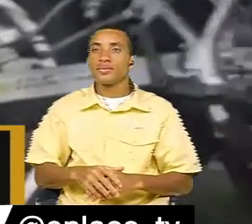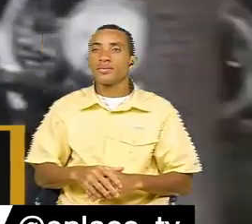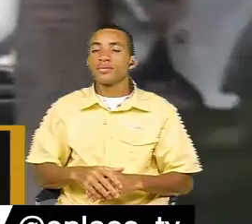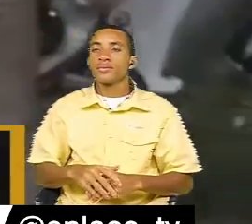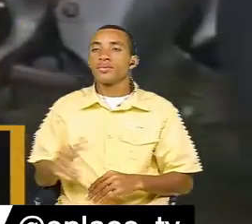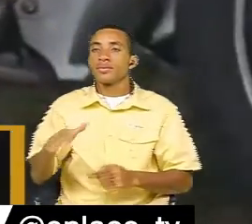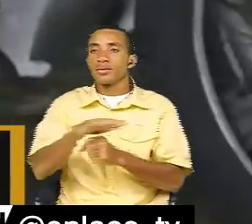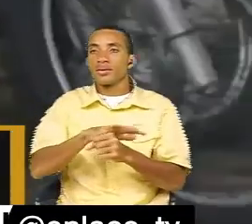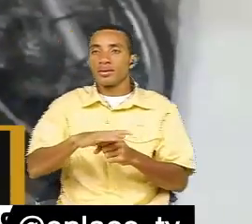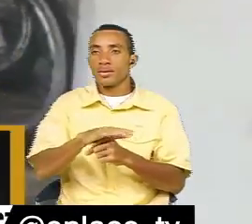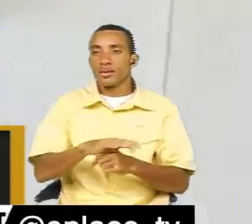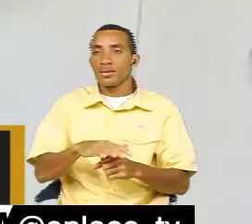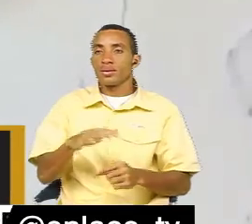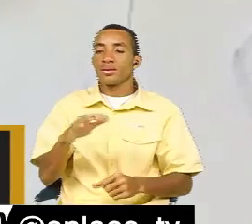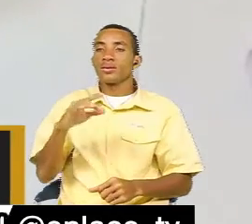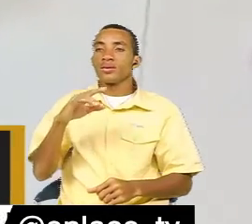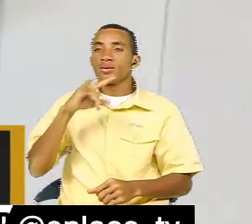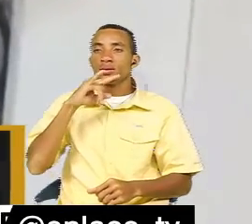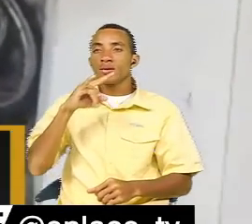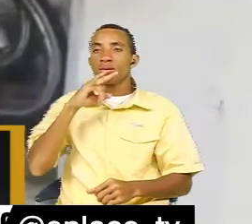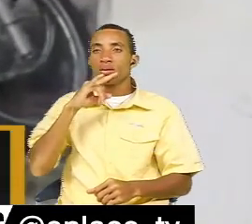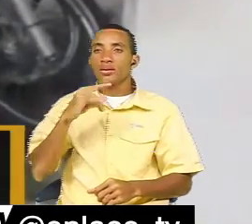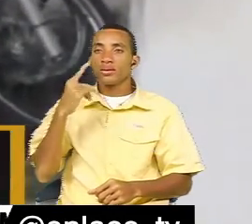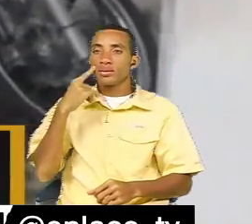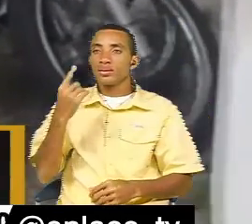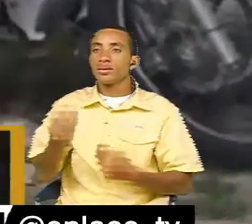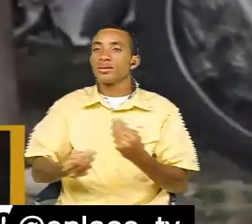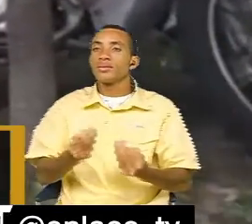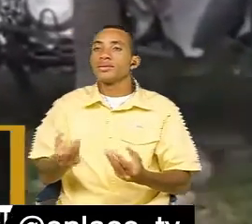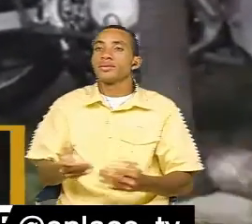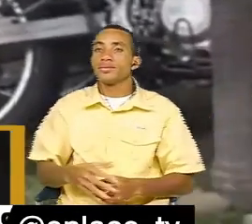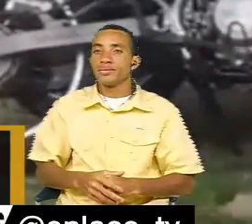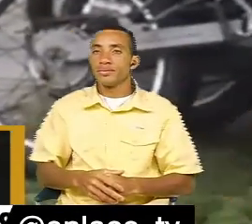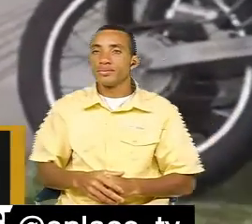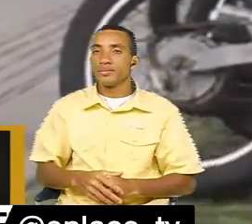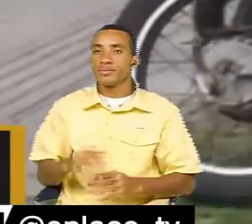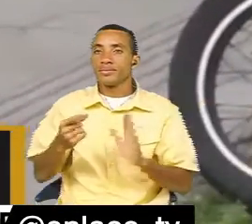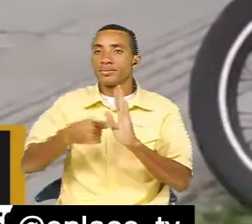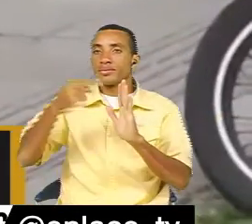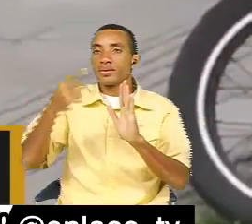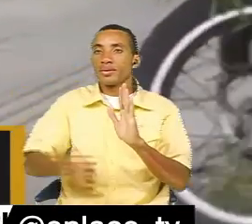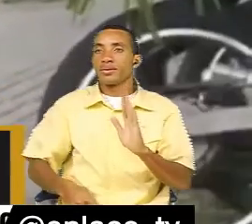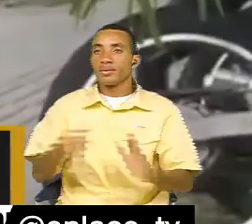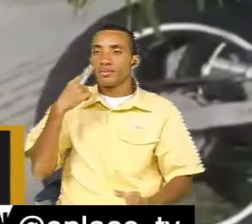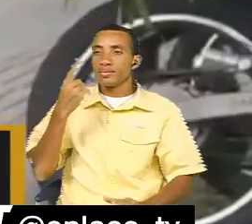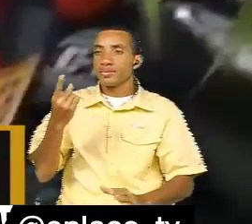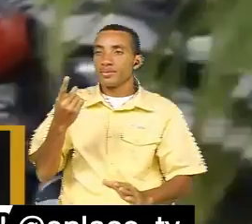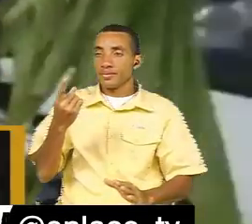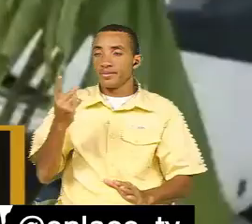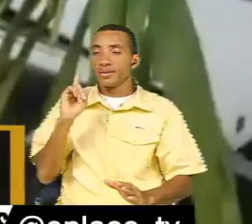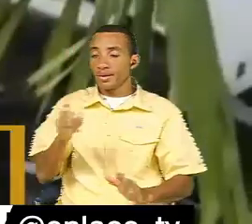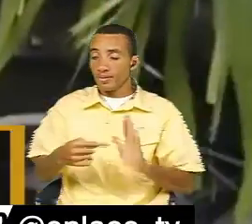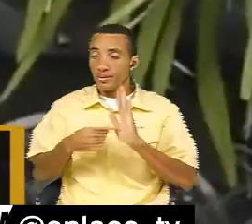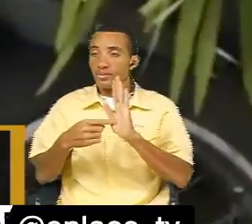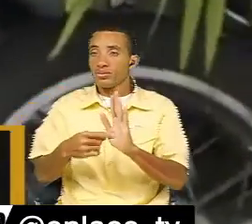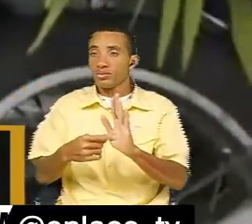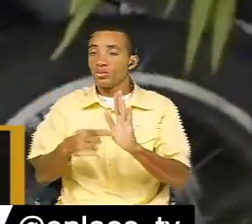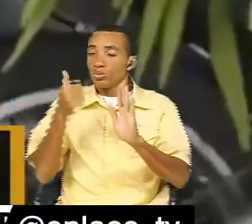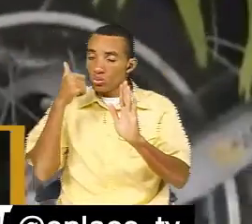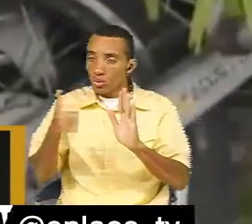barrio Torcoroma. ¿Qué podemos esperar de las autoridades que deben dar el ejemplo para el mal